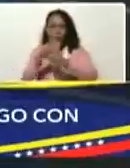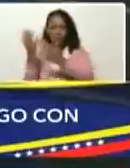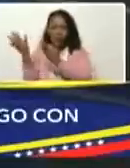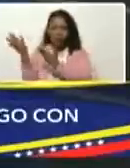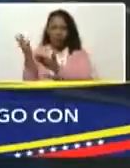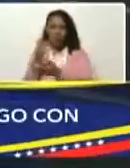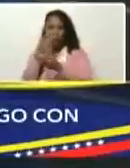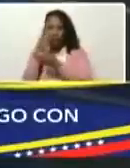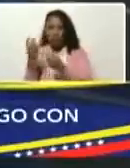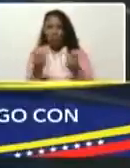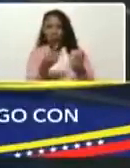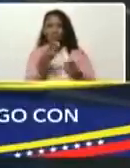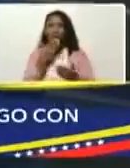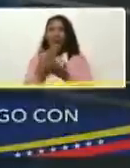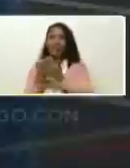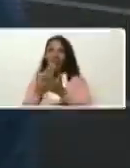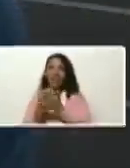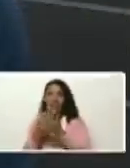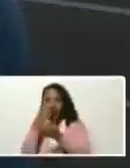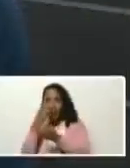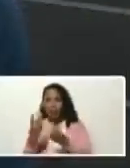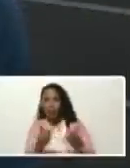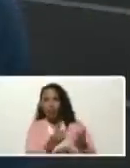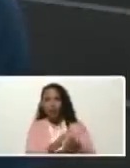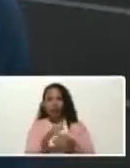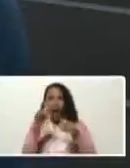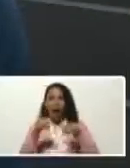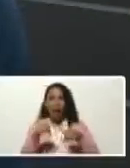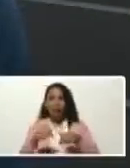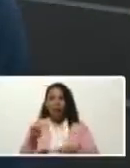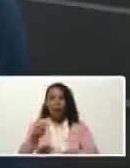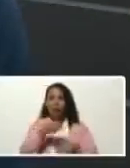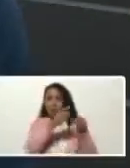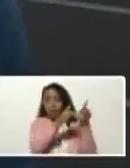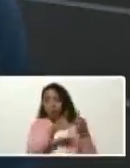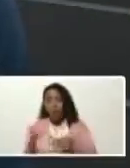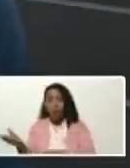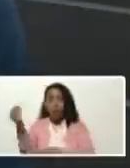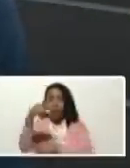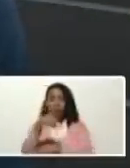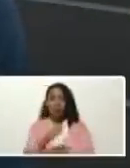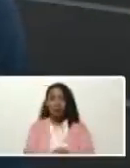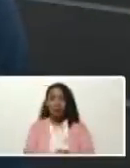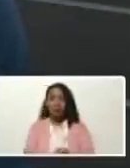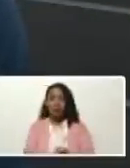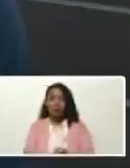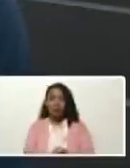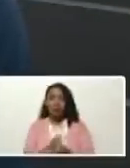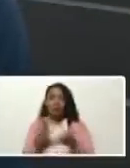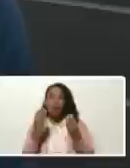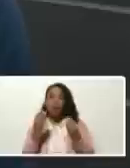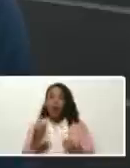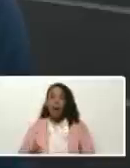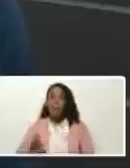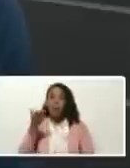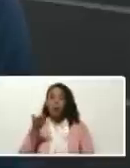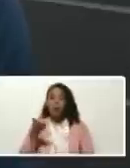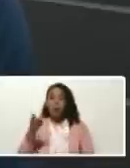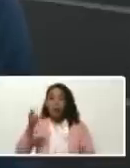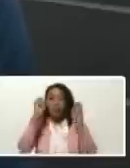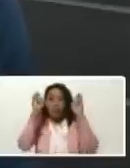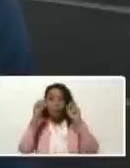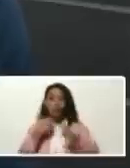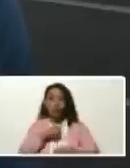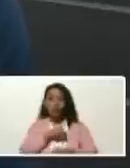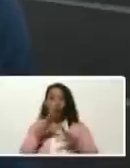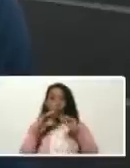bienvenido presidente Muchas gracias por invitarme a este programa que además es muy auspicioso para el tema que estamos hablando